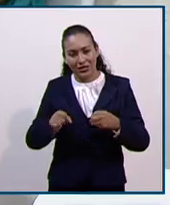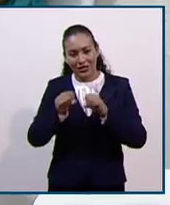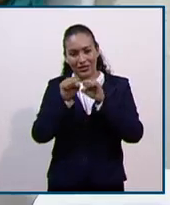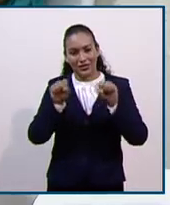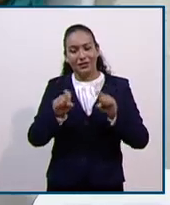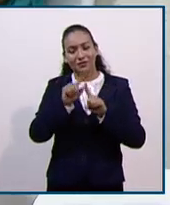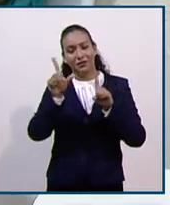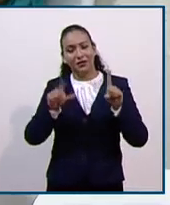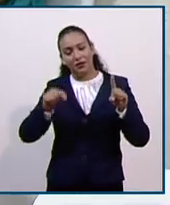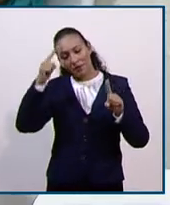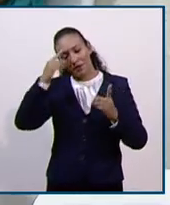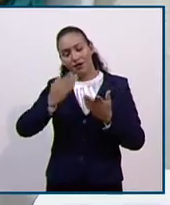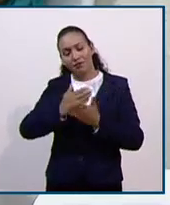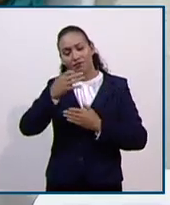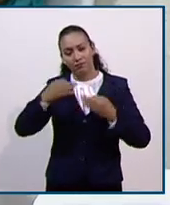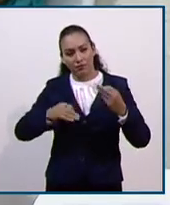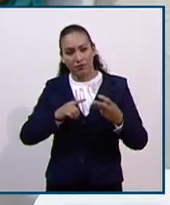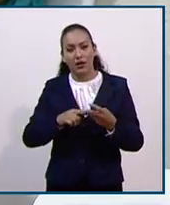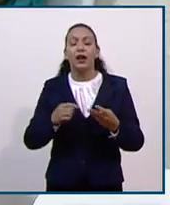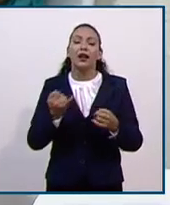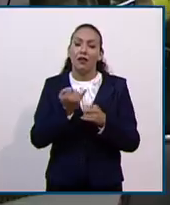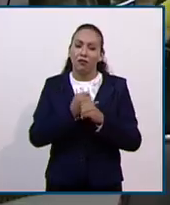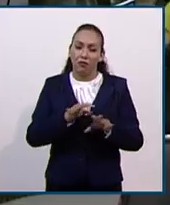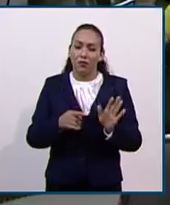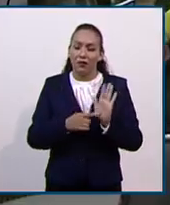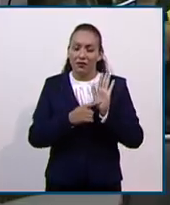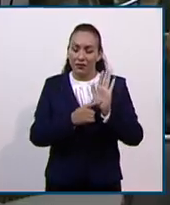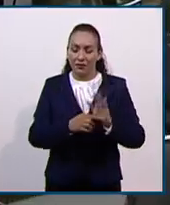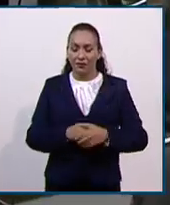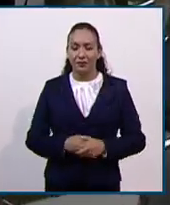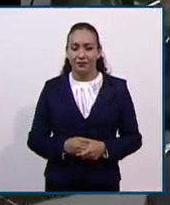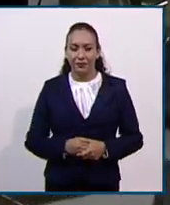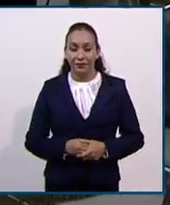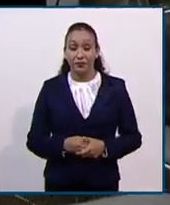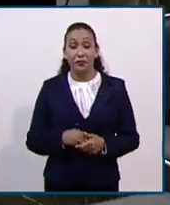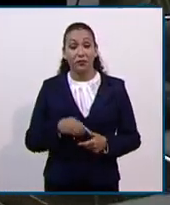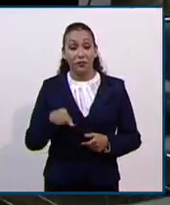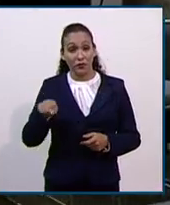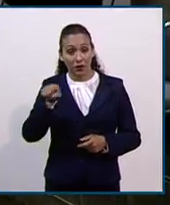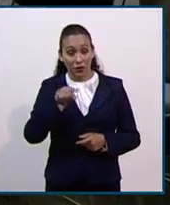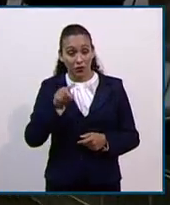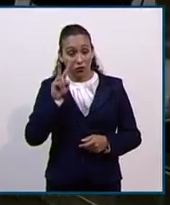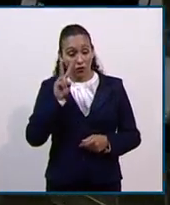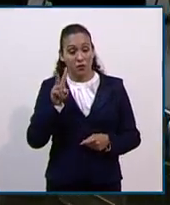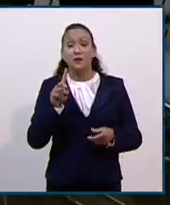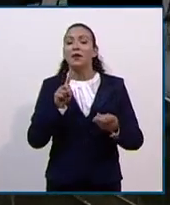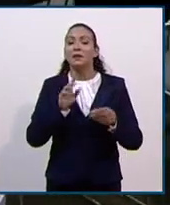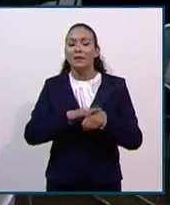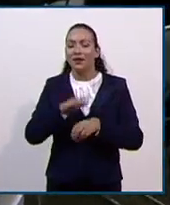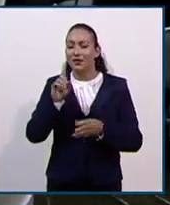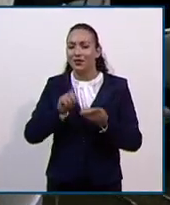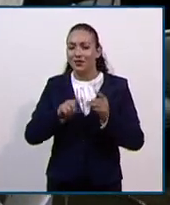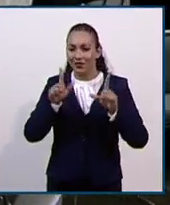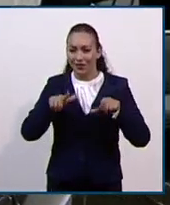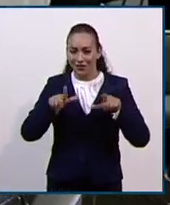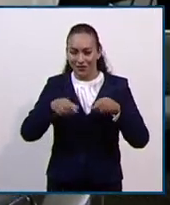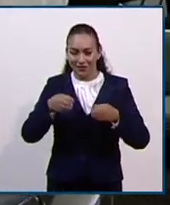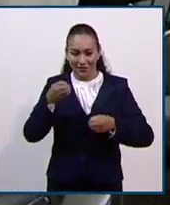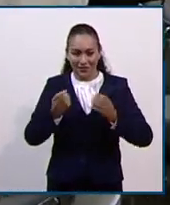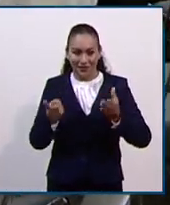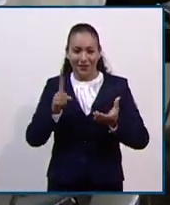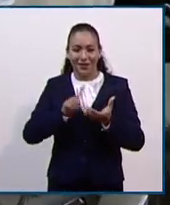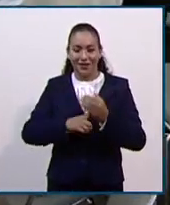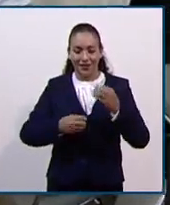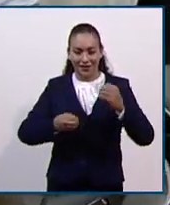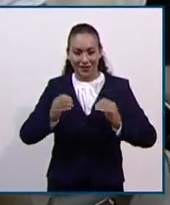Nacional de Impartición de Justicia y la rendición de cuentas. Los avances de esta cuarta sesión podrán consultarse en el sitio web de la Suprema